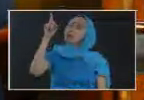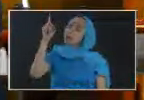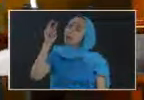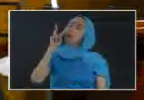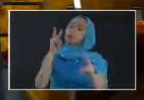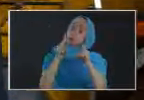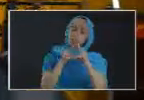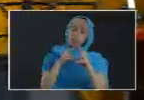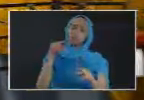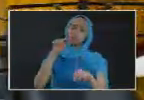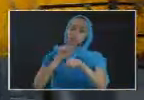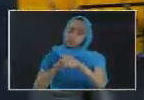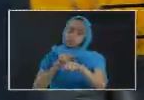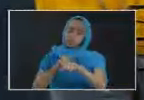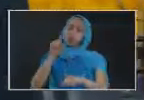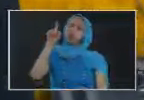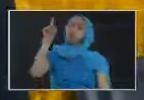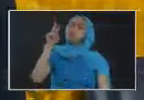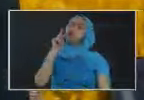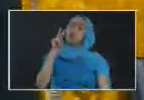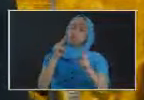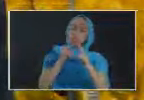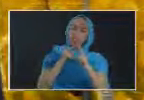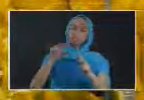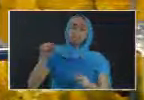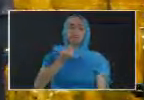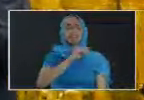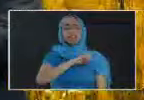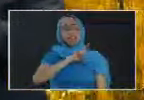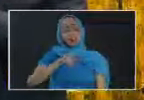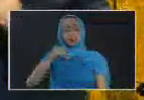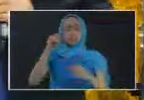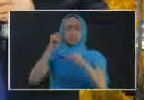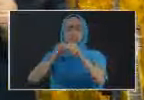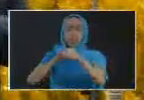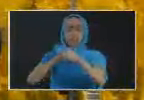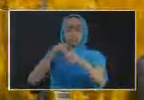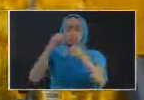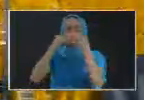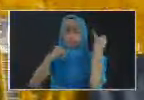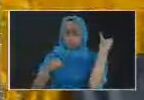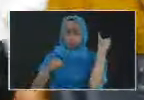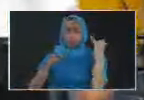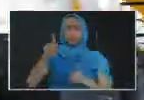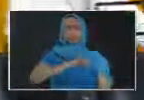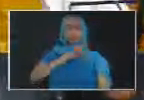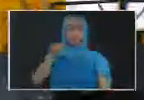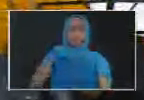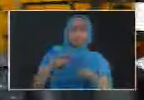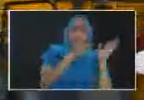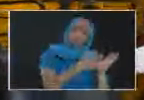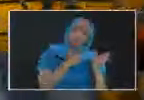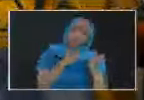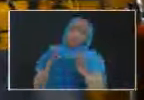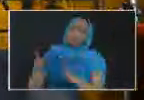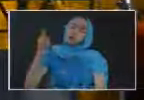tiempos, tú conoces que estamos en tiempos finales y estás preparando a tu novia, papito